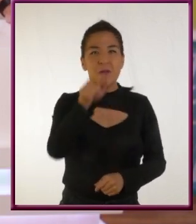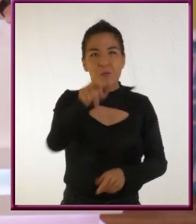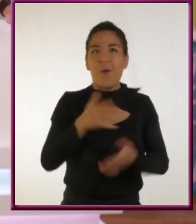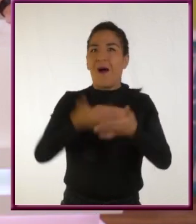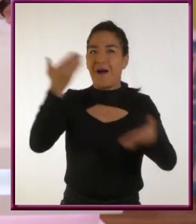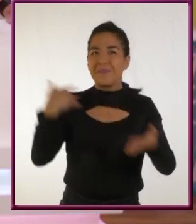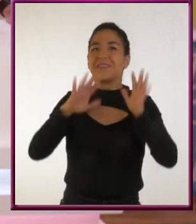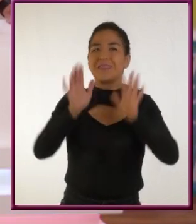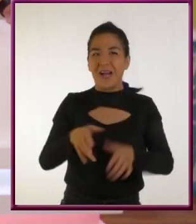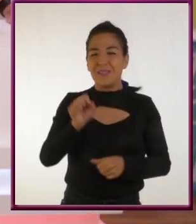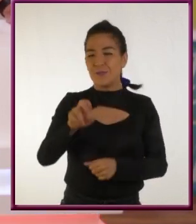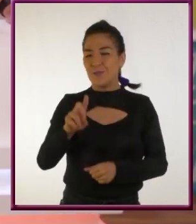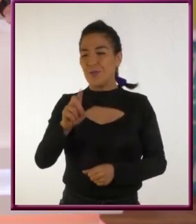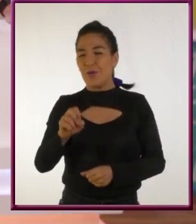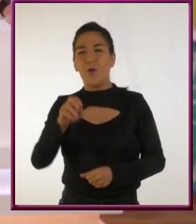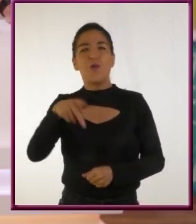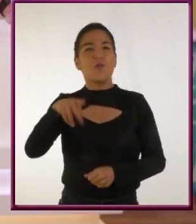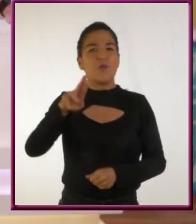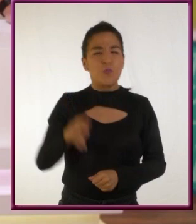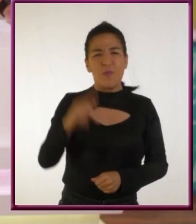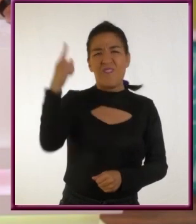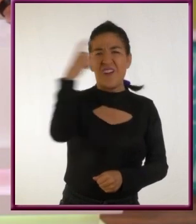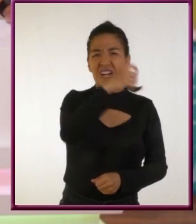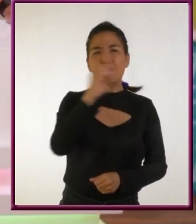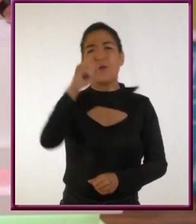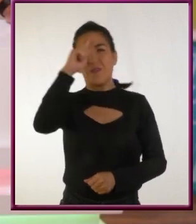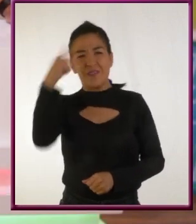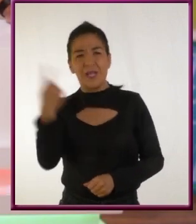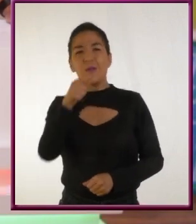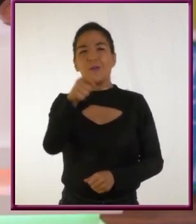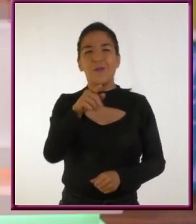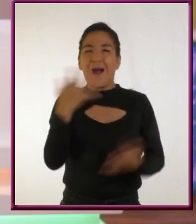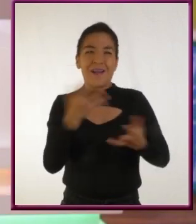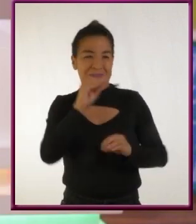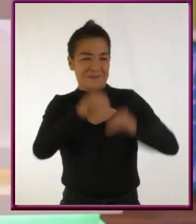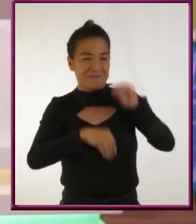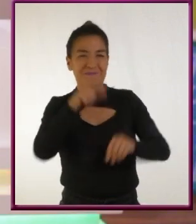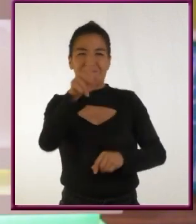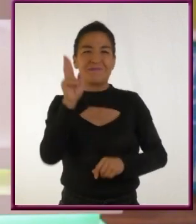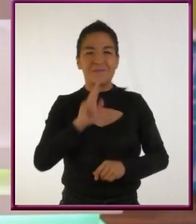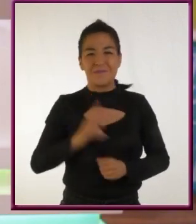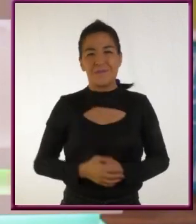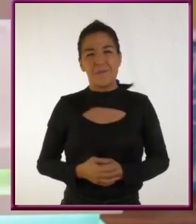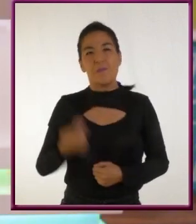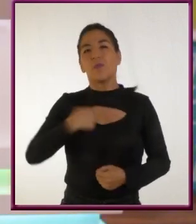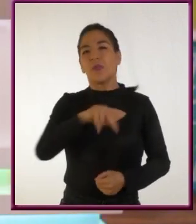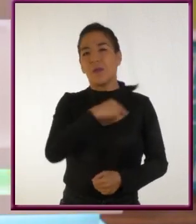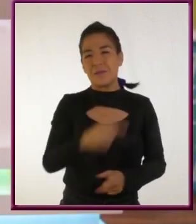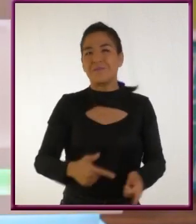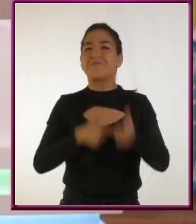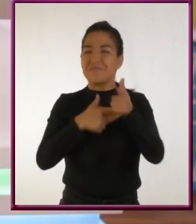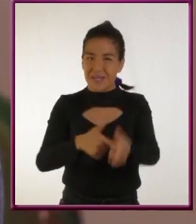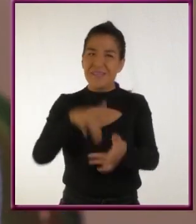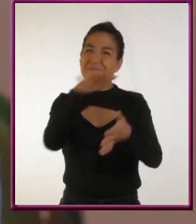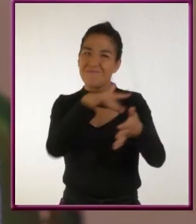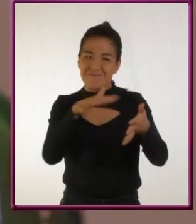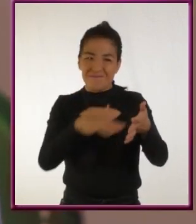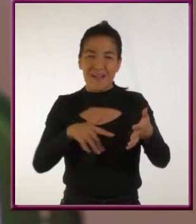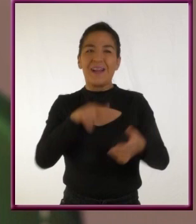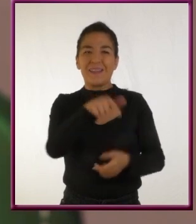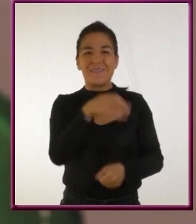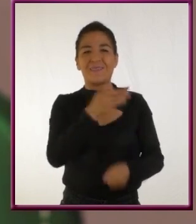pudieron resolver un sudoku, si se les hizo fácil o difícil, o si se animaron a diseñar uno. Nosotros vamos